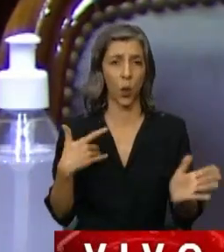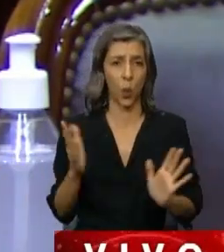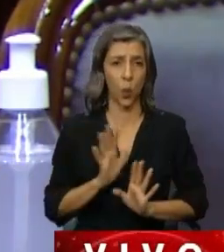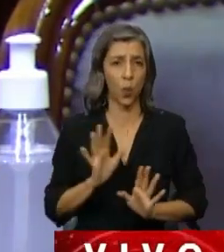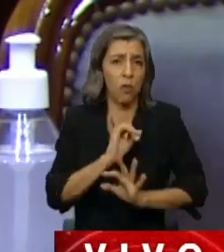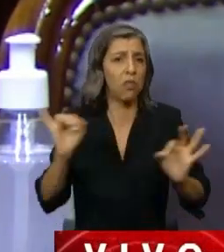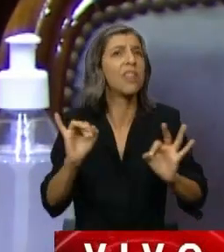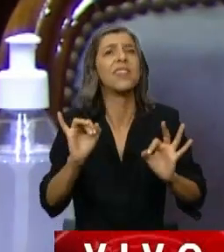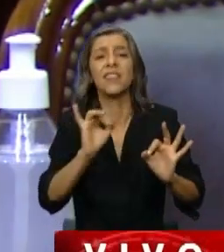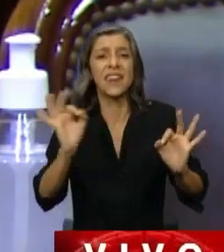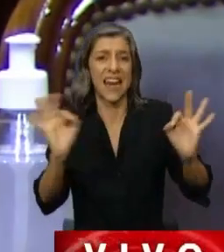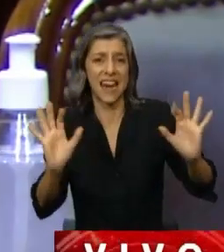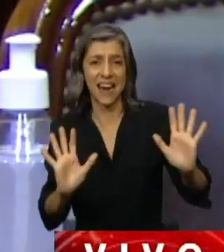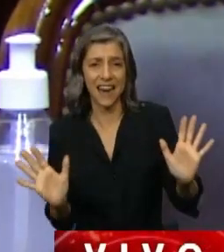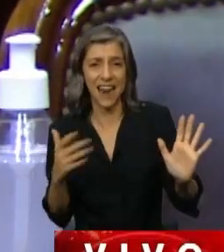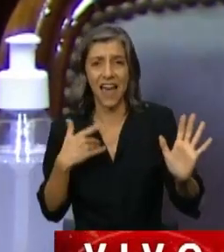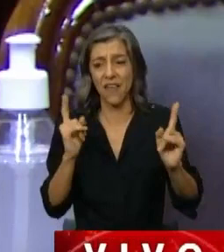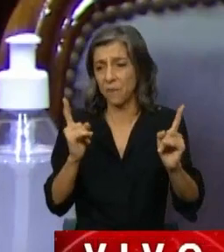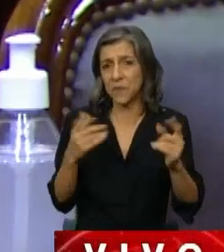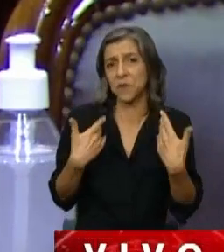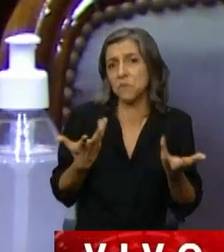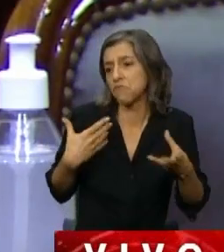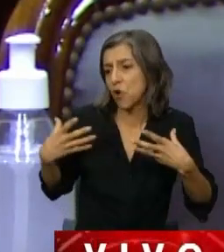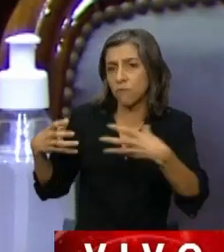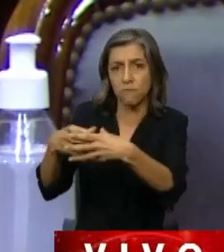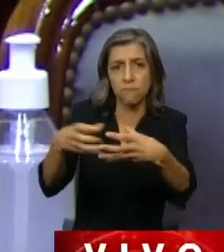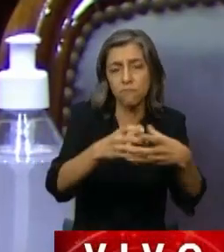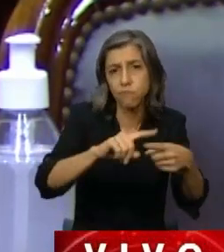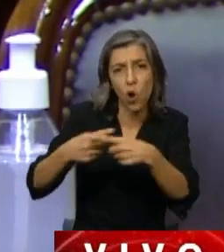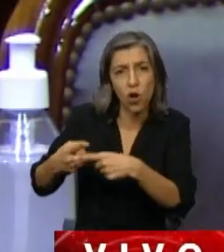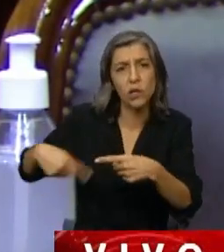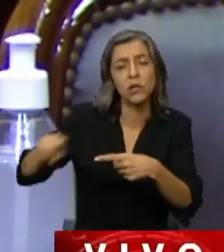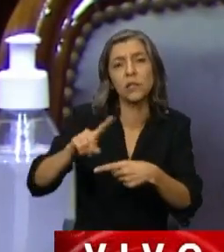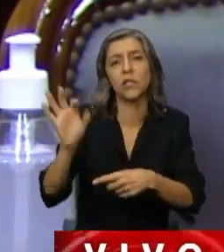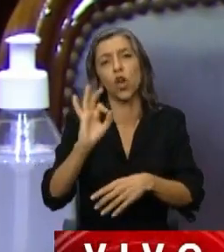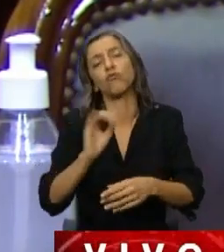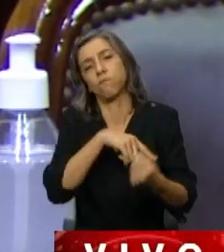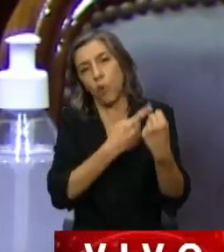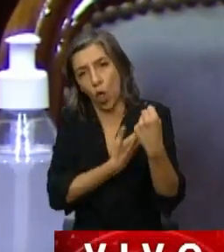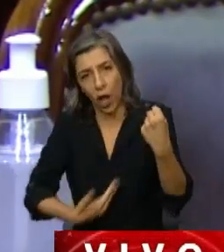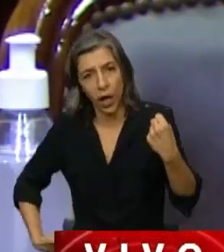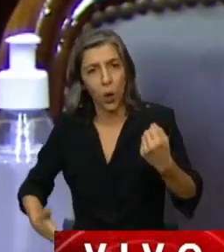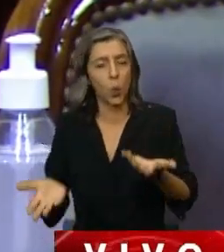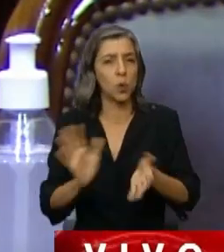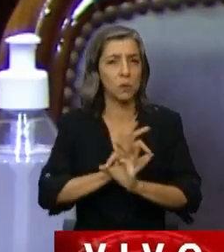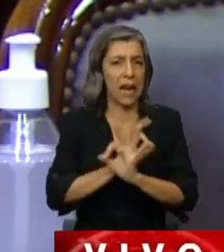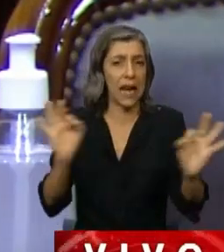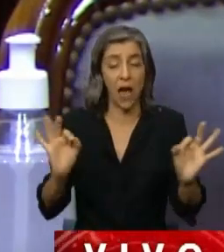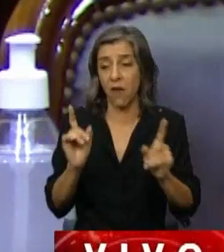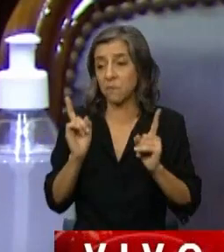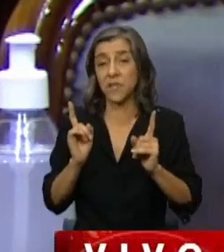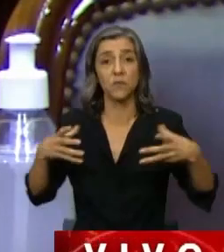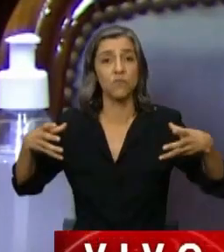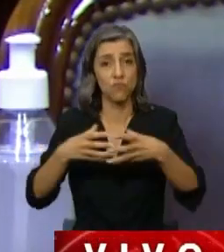a cargo del ejecutivo en las distintas etapas al respecto la postura de la justicia